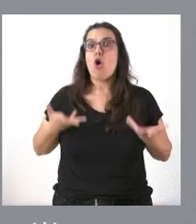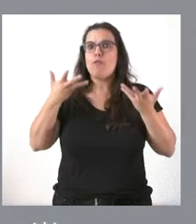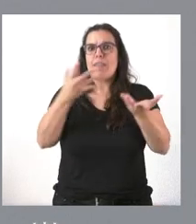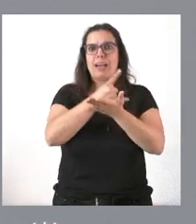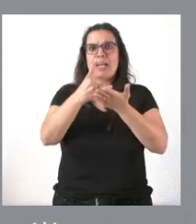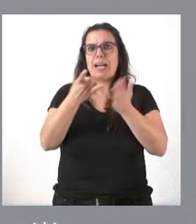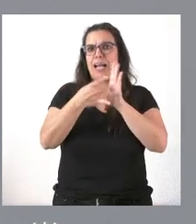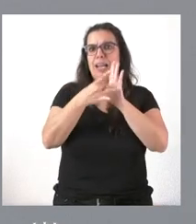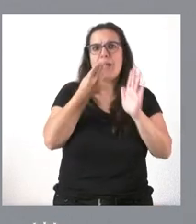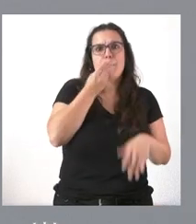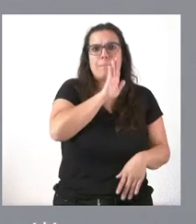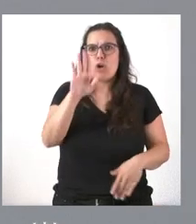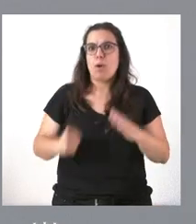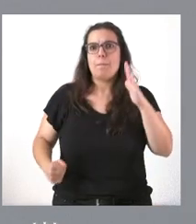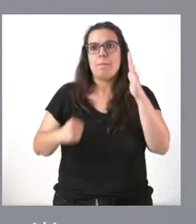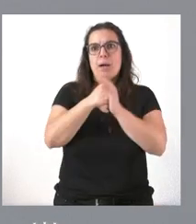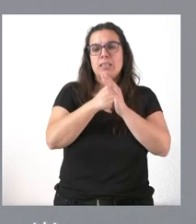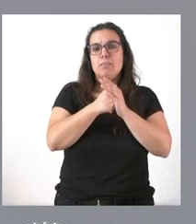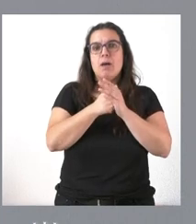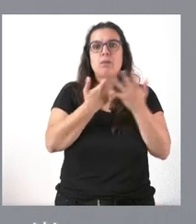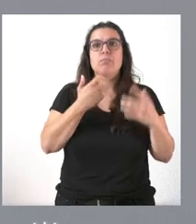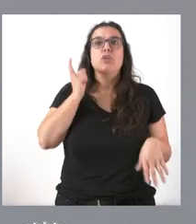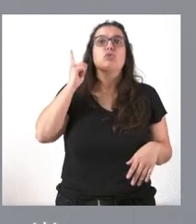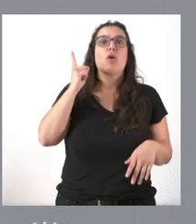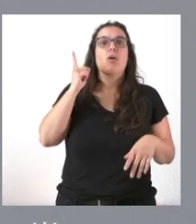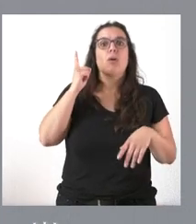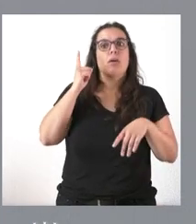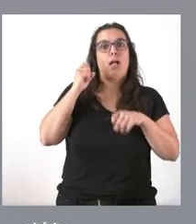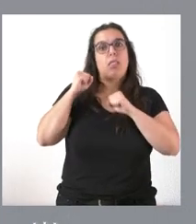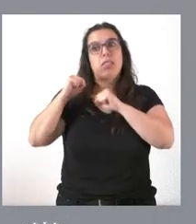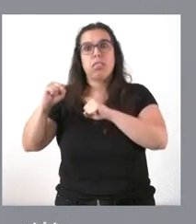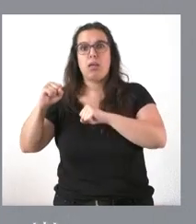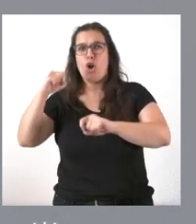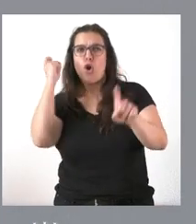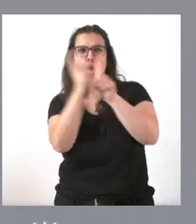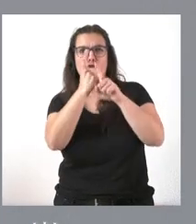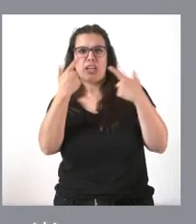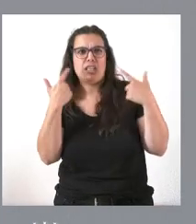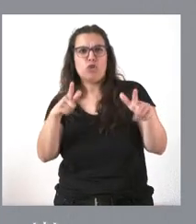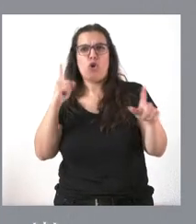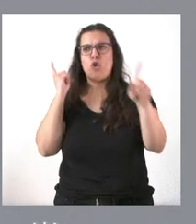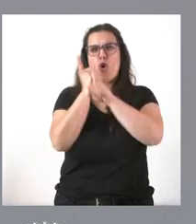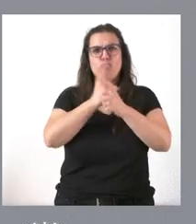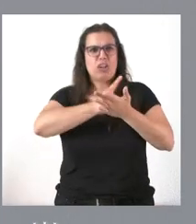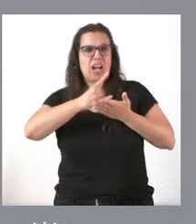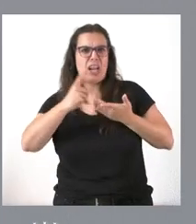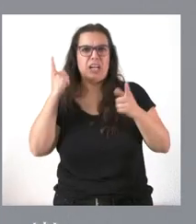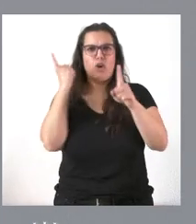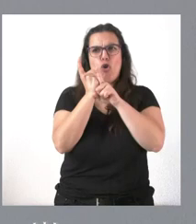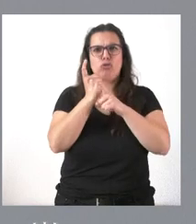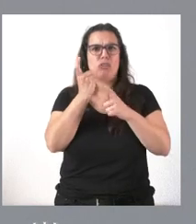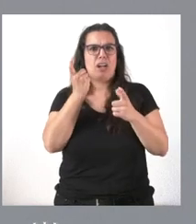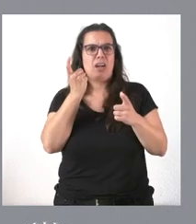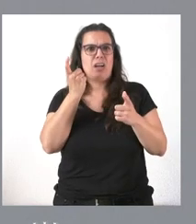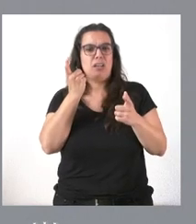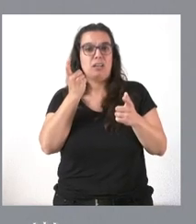de la máxima calidad y no dejarnos llevar simplemente por aquellos que tienen un prejuicio contra ese sector productivo porque producen un alimento que